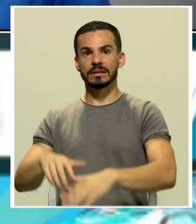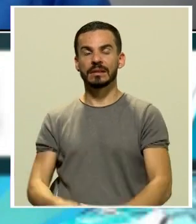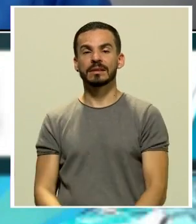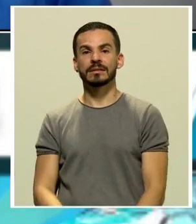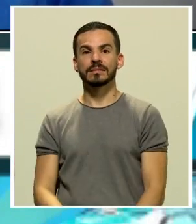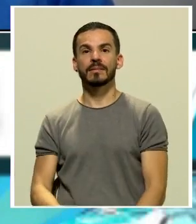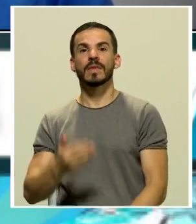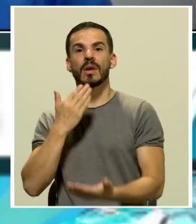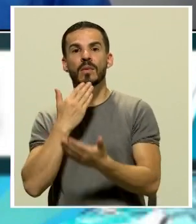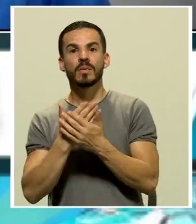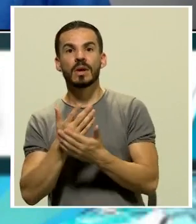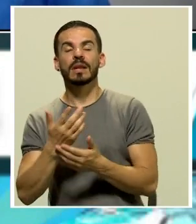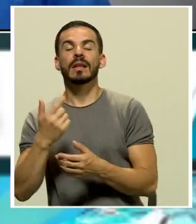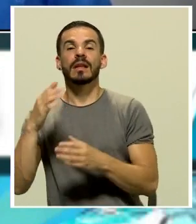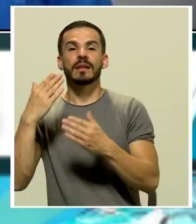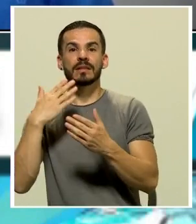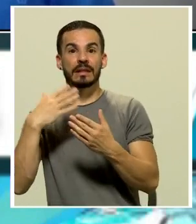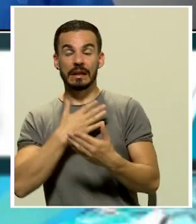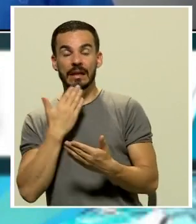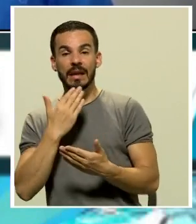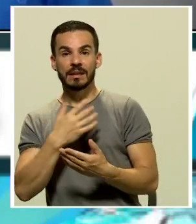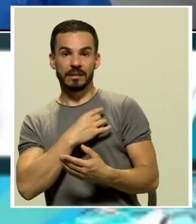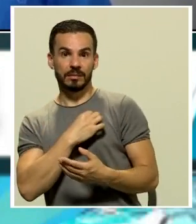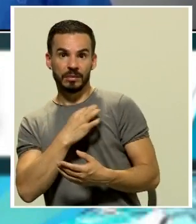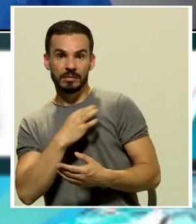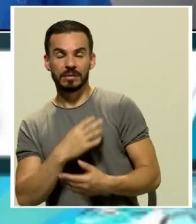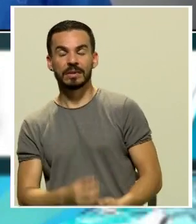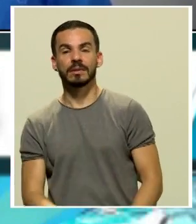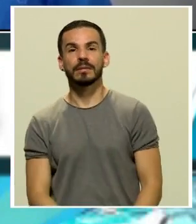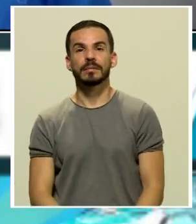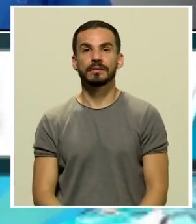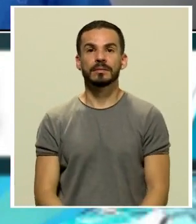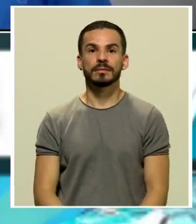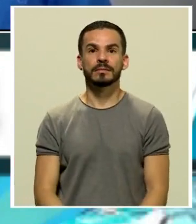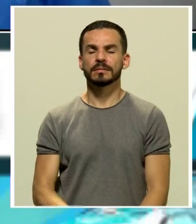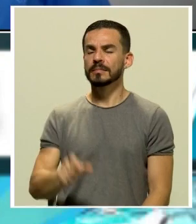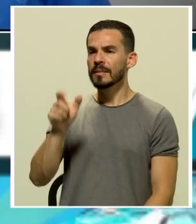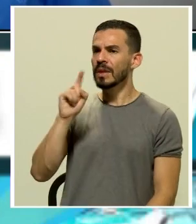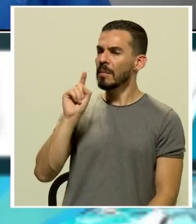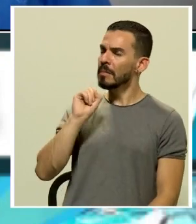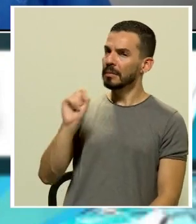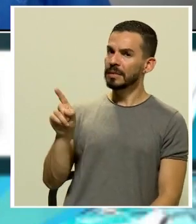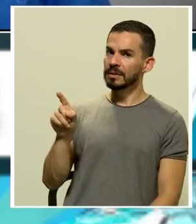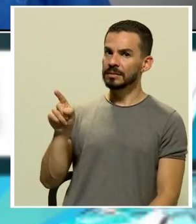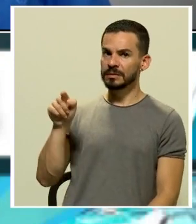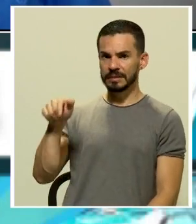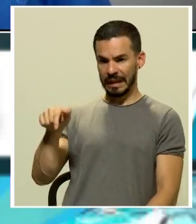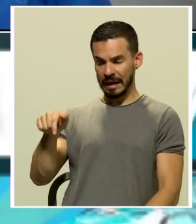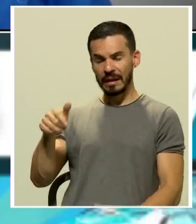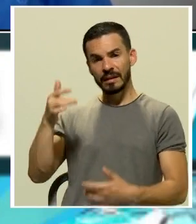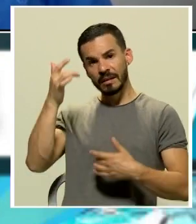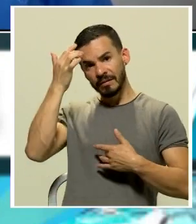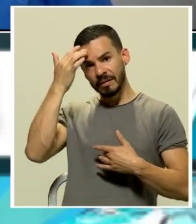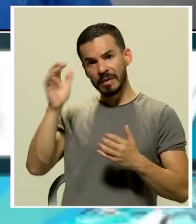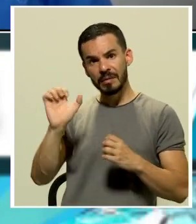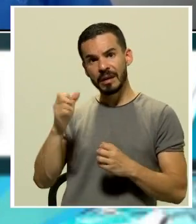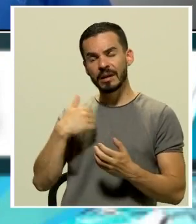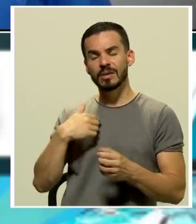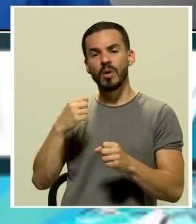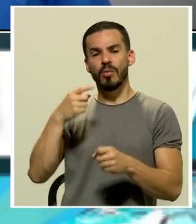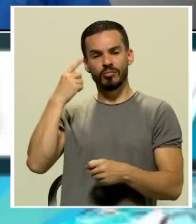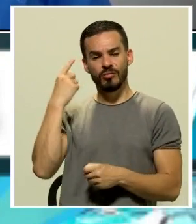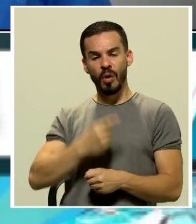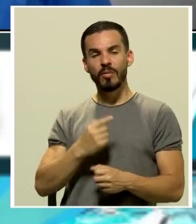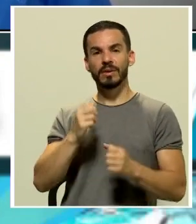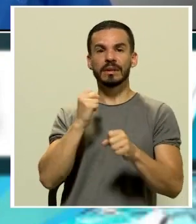Buenas noches, Ernesto. Gracias por invitarme. Don Roberto, la pandemia nos obligó a